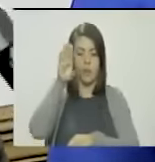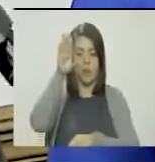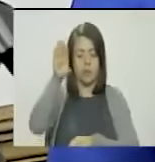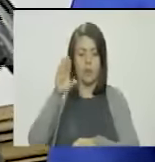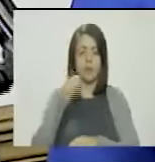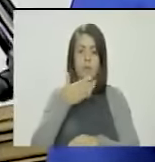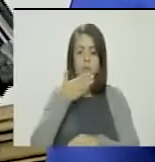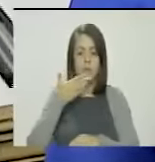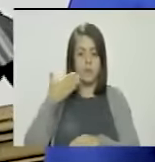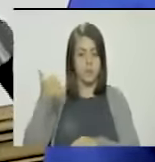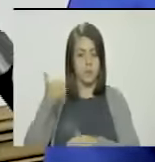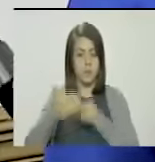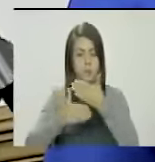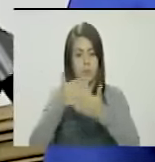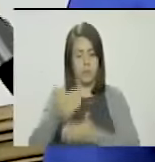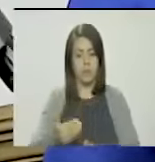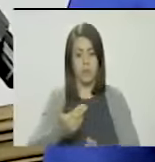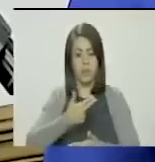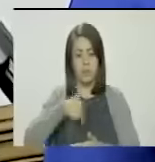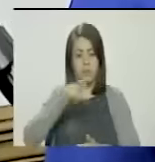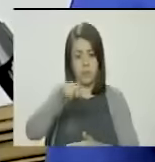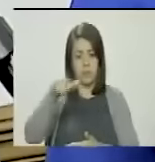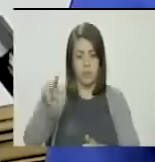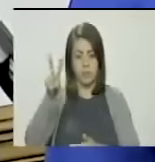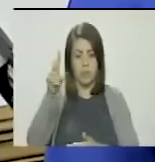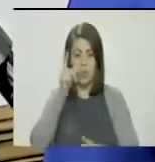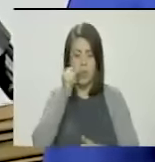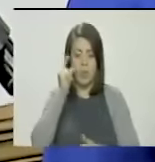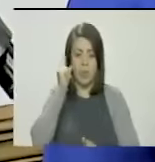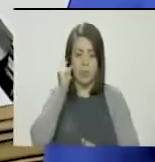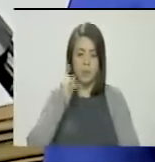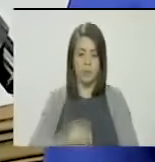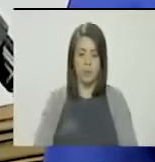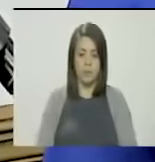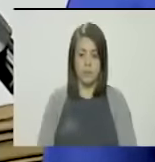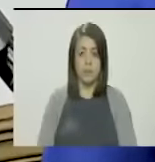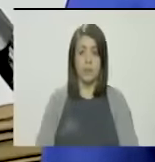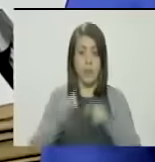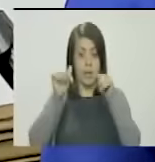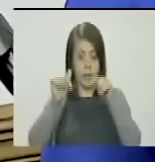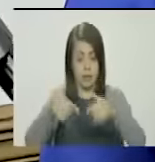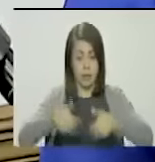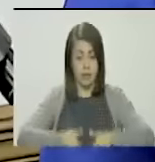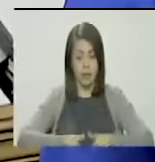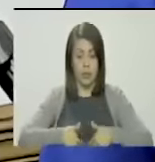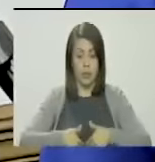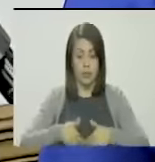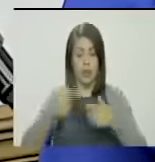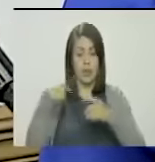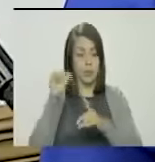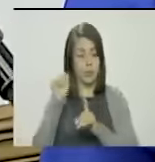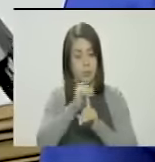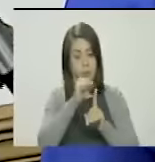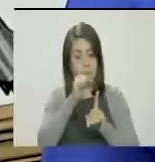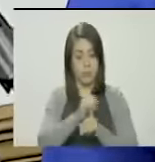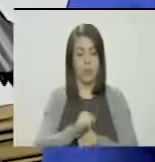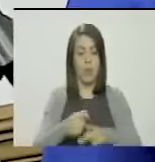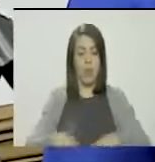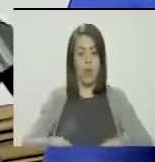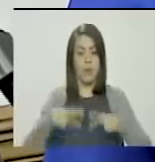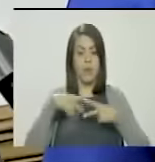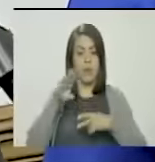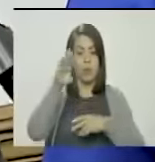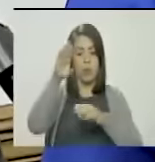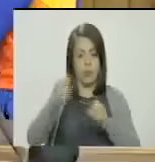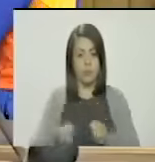y de la prosperidad que se merecen las venezolanas y los venezolanos. En ese empeño, en esa lucha por la vida, por el futuro